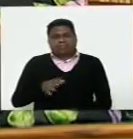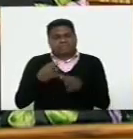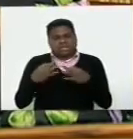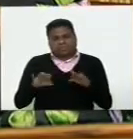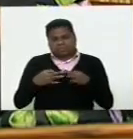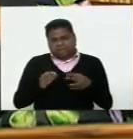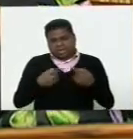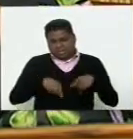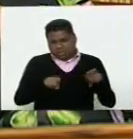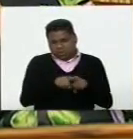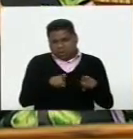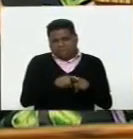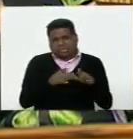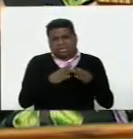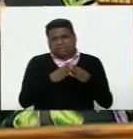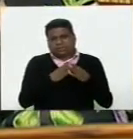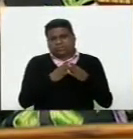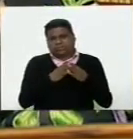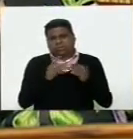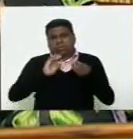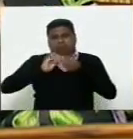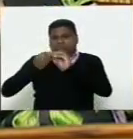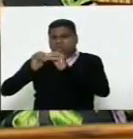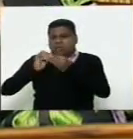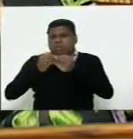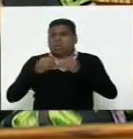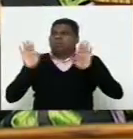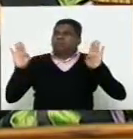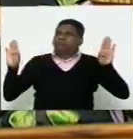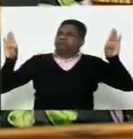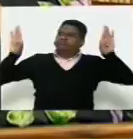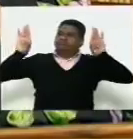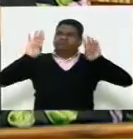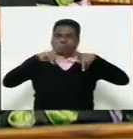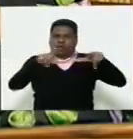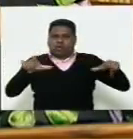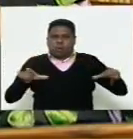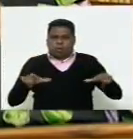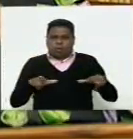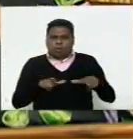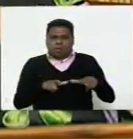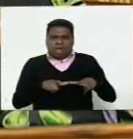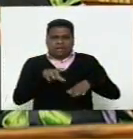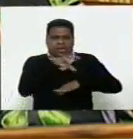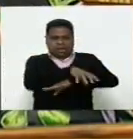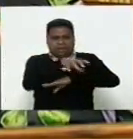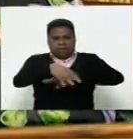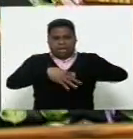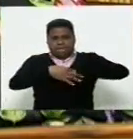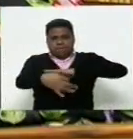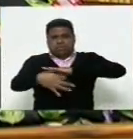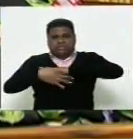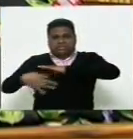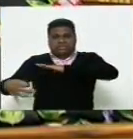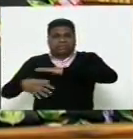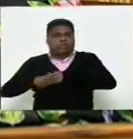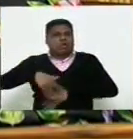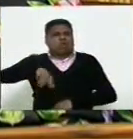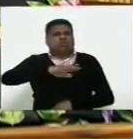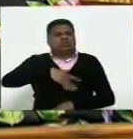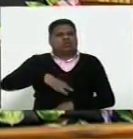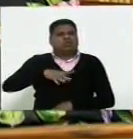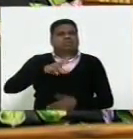como el acondicionamiento de las unidades de formación perinatal en los municipios en los cuales se imponga